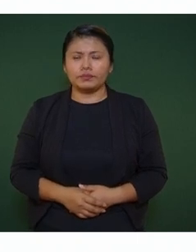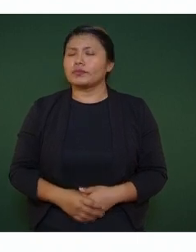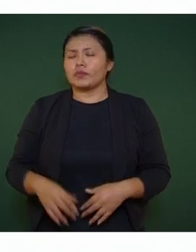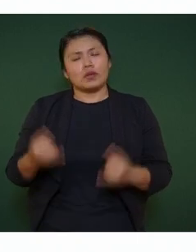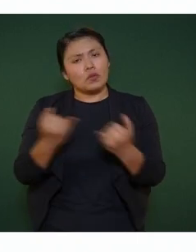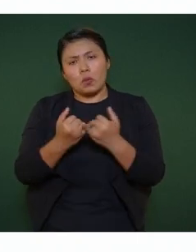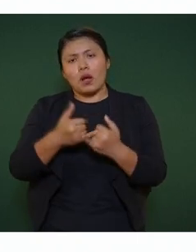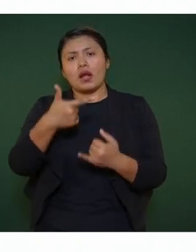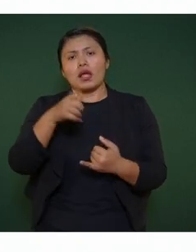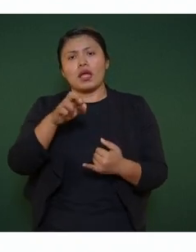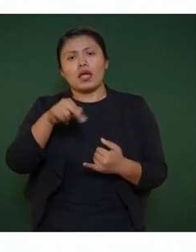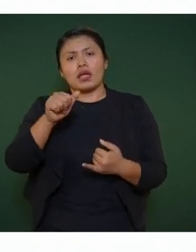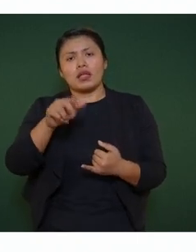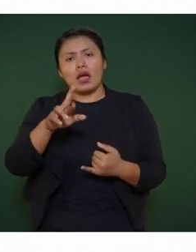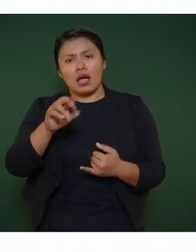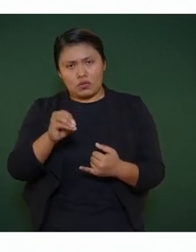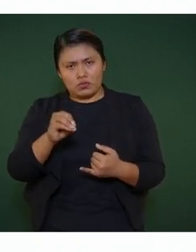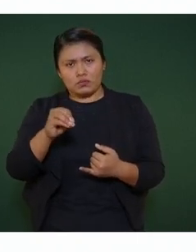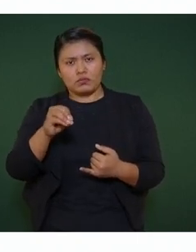Inaugurando Papantla.